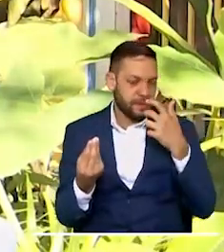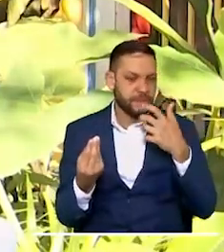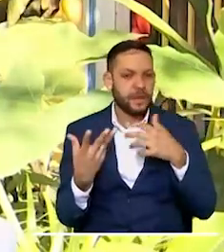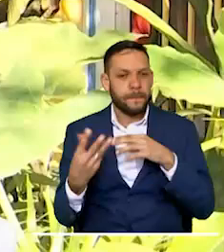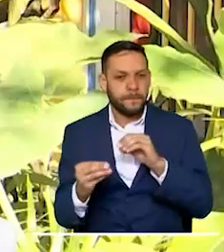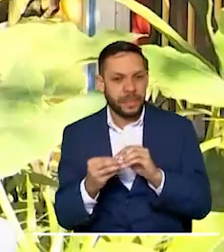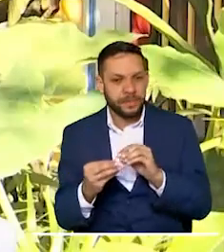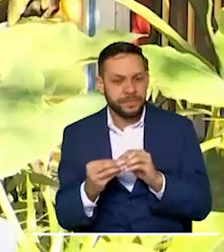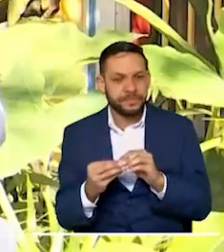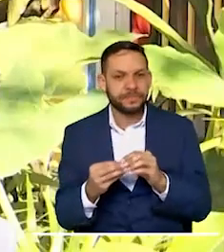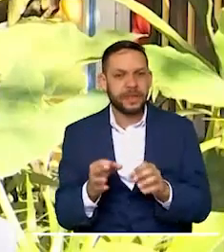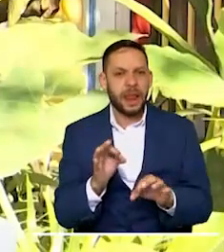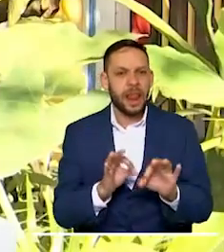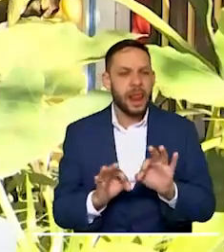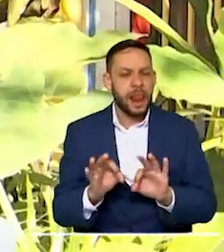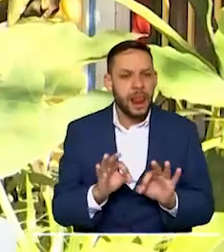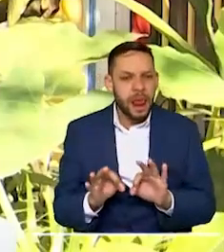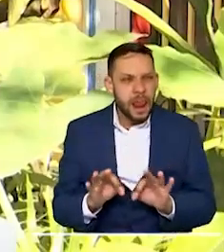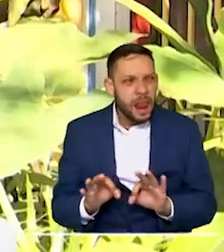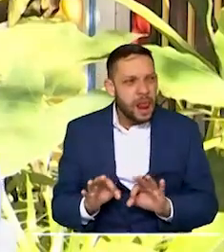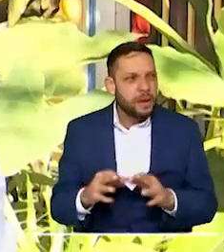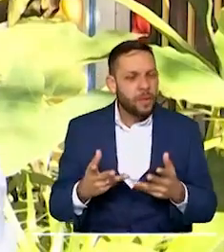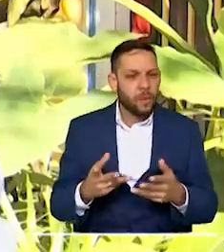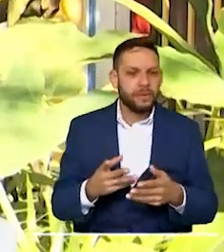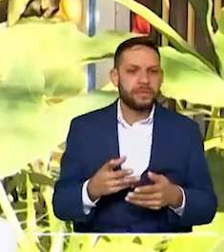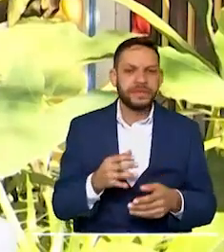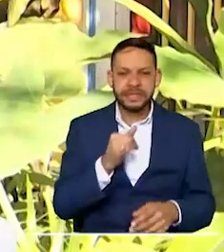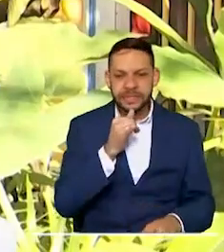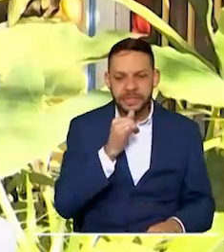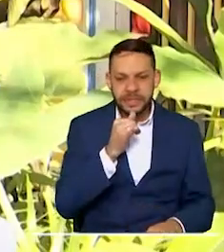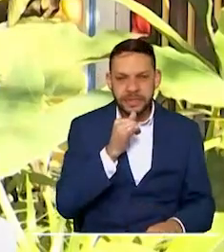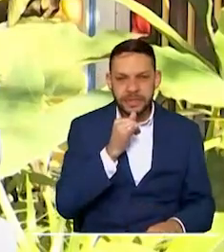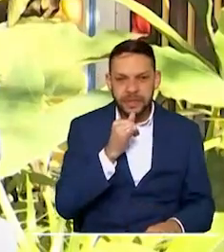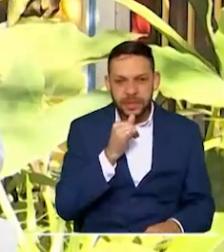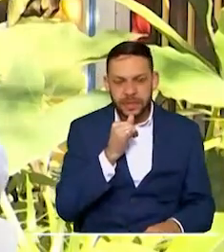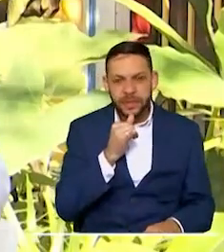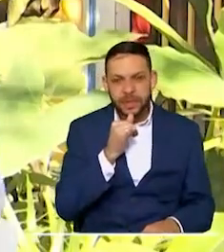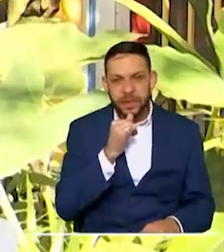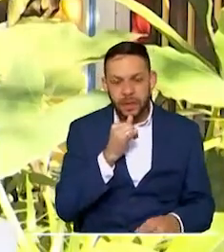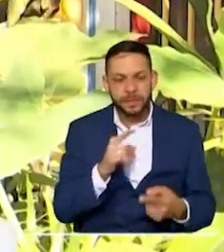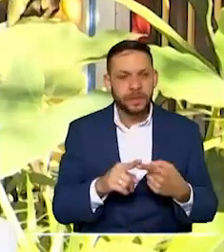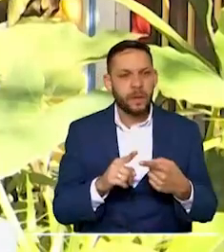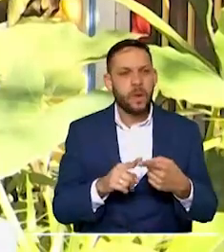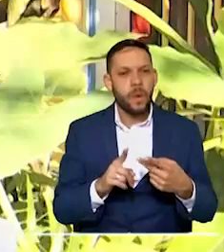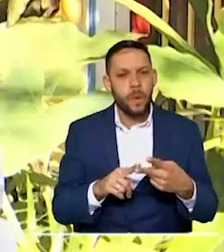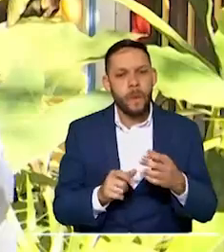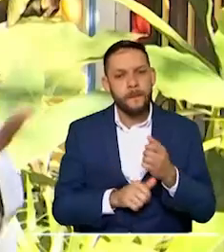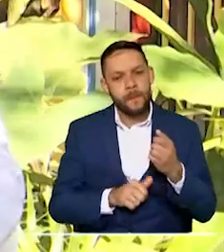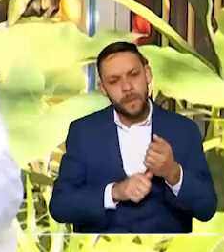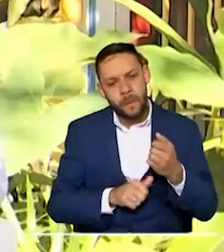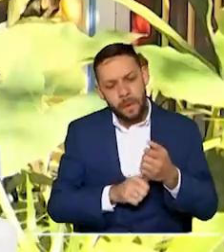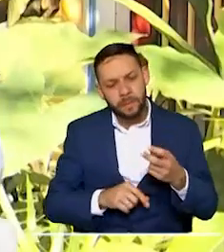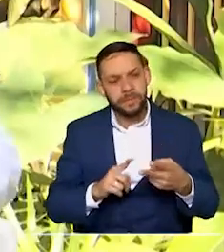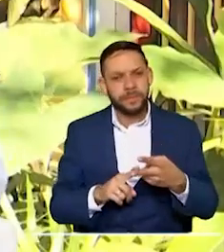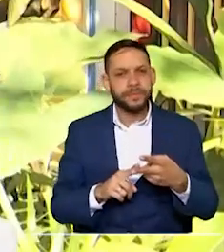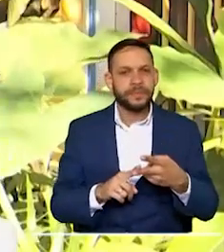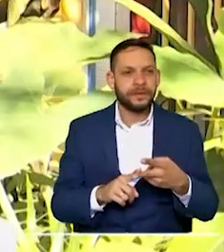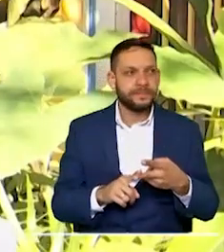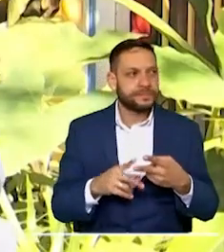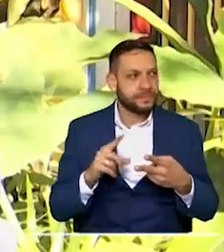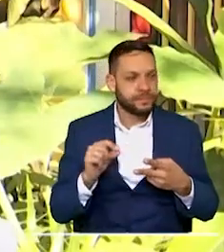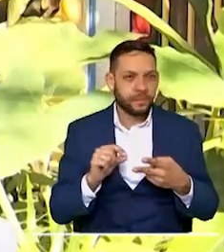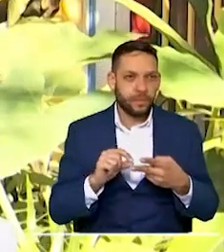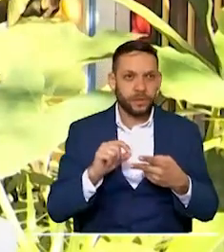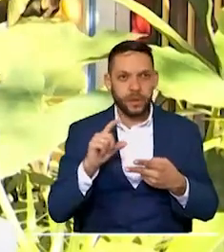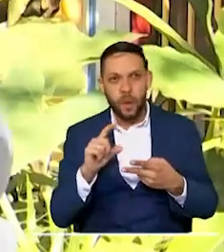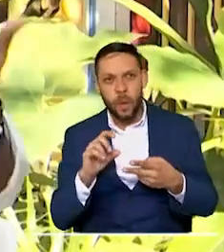estado metabólico, para ver cómo está la orina, si hay infección o no, para ver cómo está la materia fecal, qué tanto